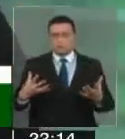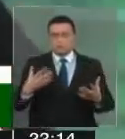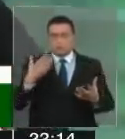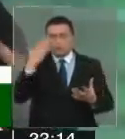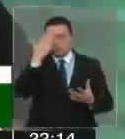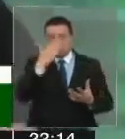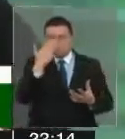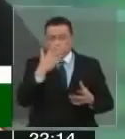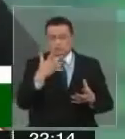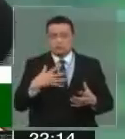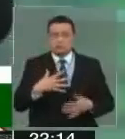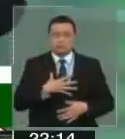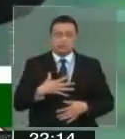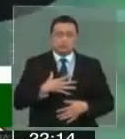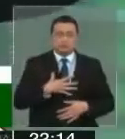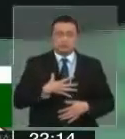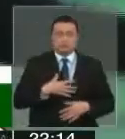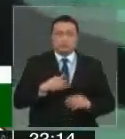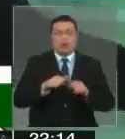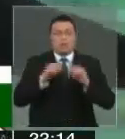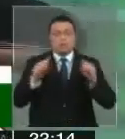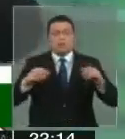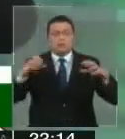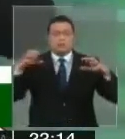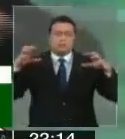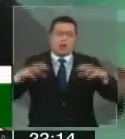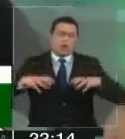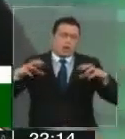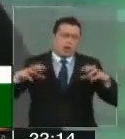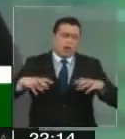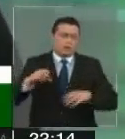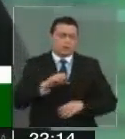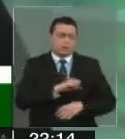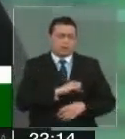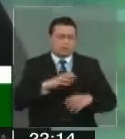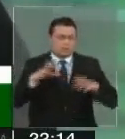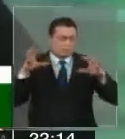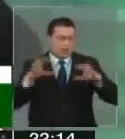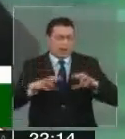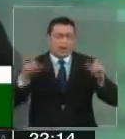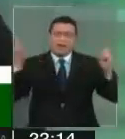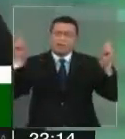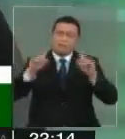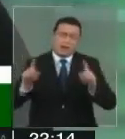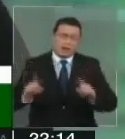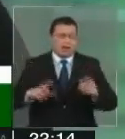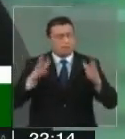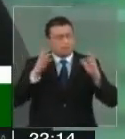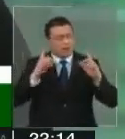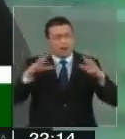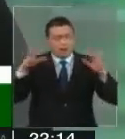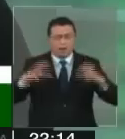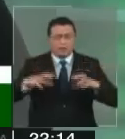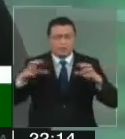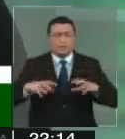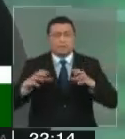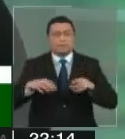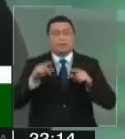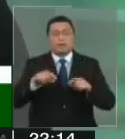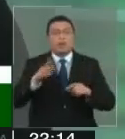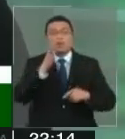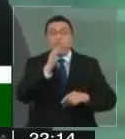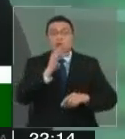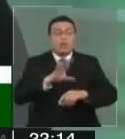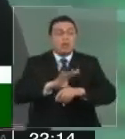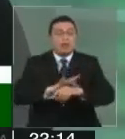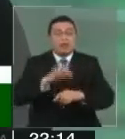estresante y aterrorizante con esta tormenta que se caía en Santiago entero con los rayos, los truenos. Y no había